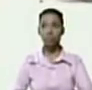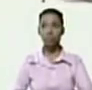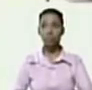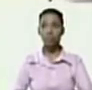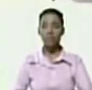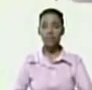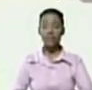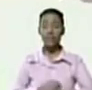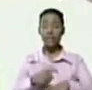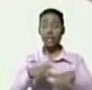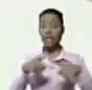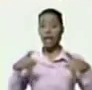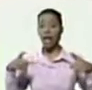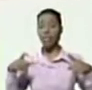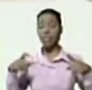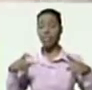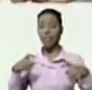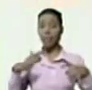del grande,